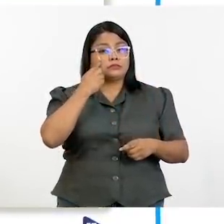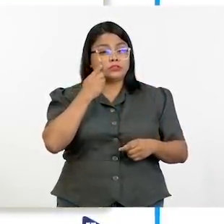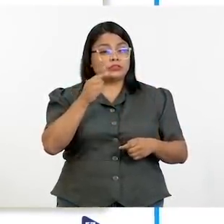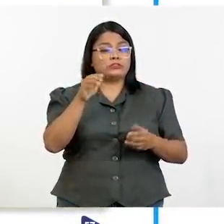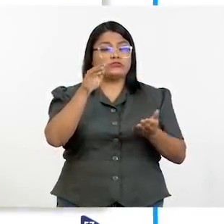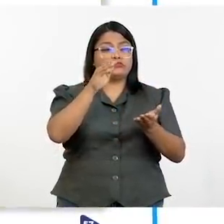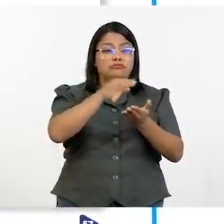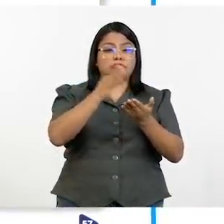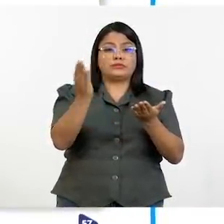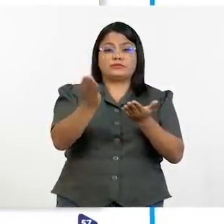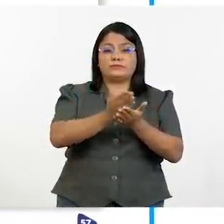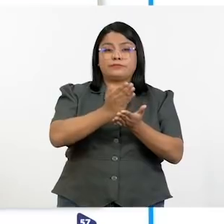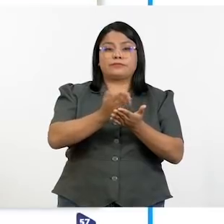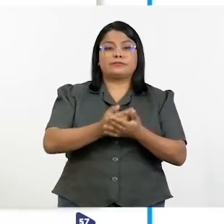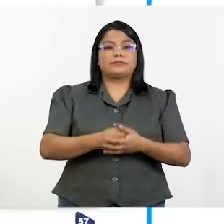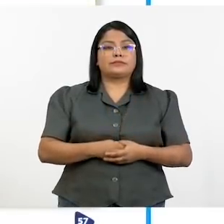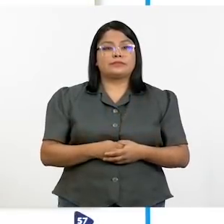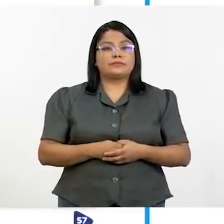vistos en la unidad en estudio.